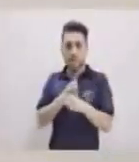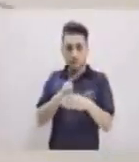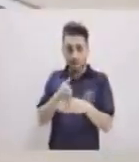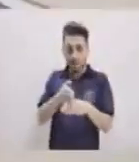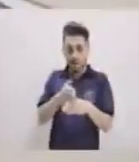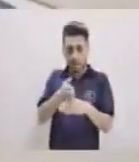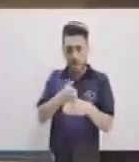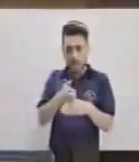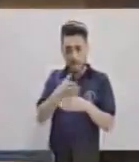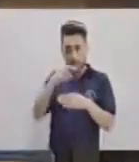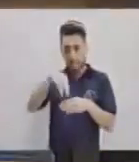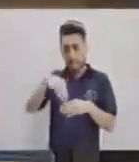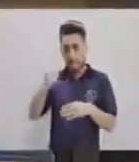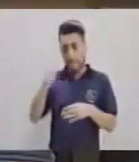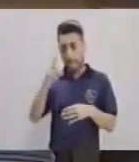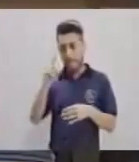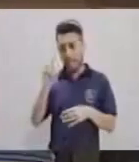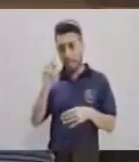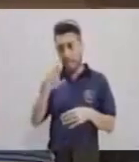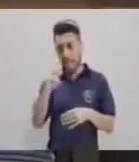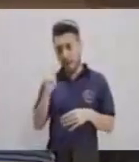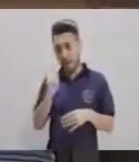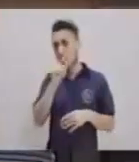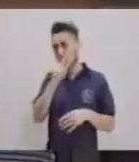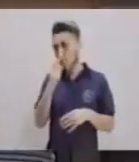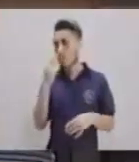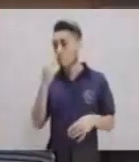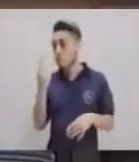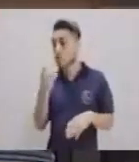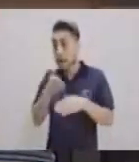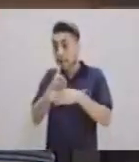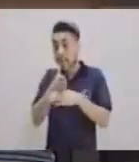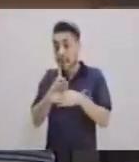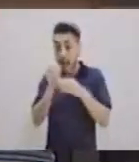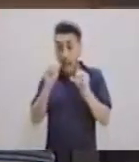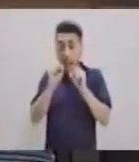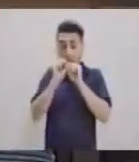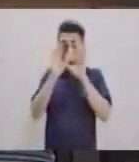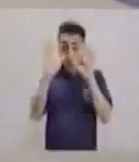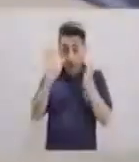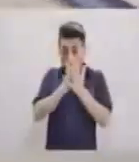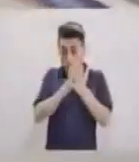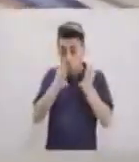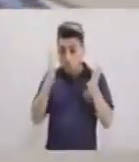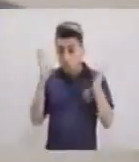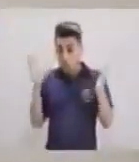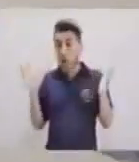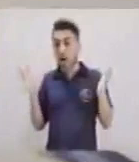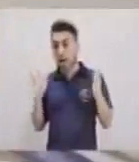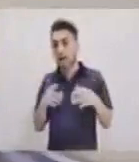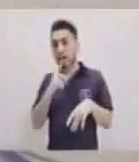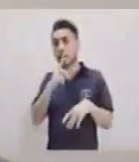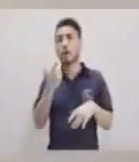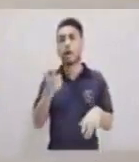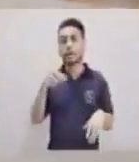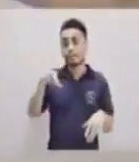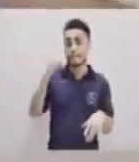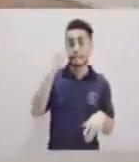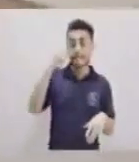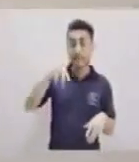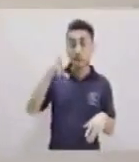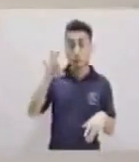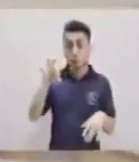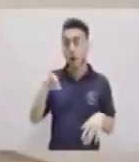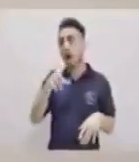La madera, mi sugerencia es que busquen también tonos claros. Si van a seleccionar madera de pino,